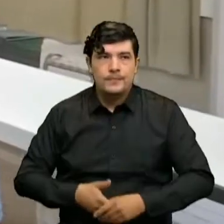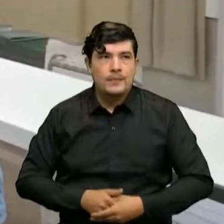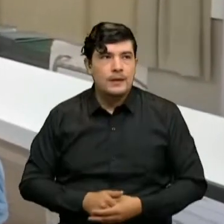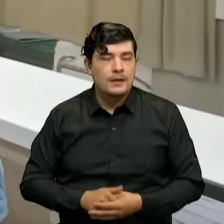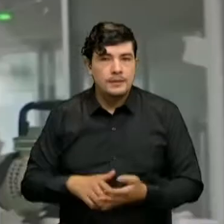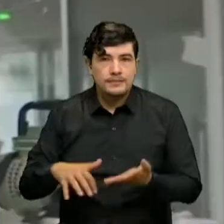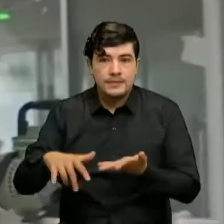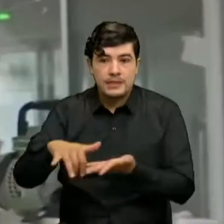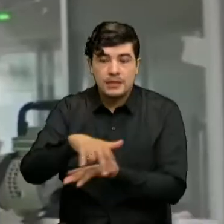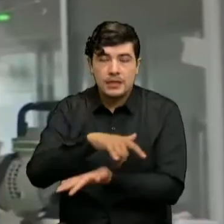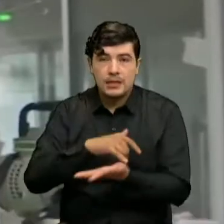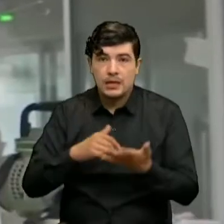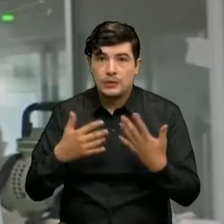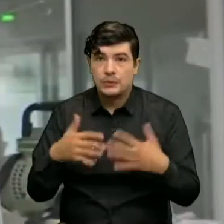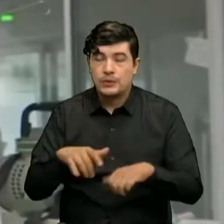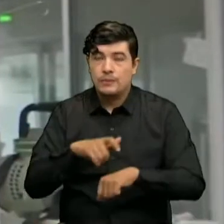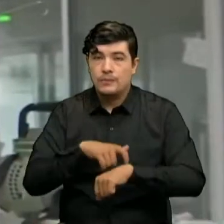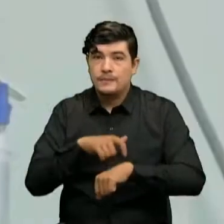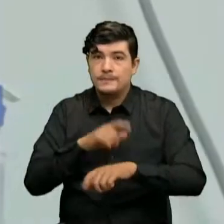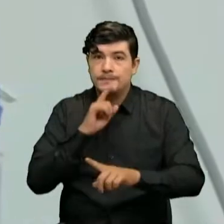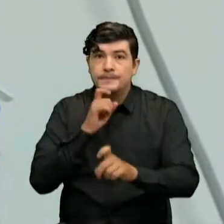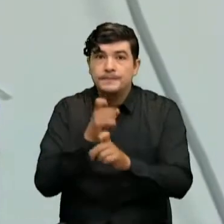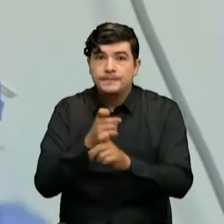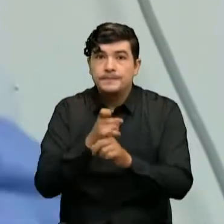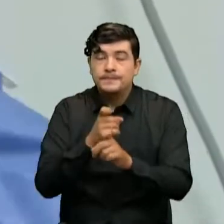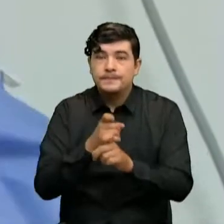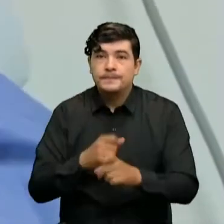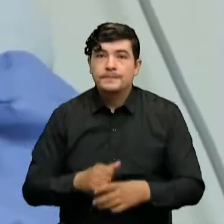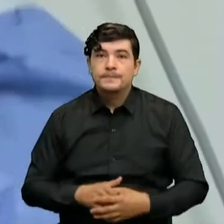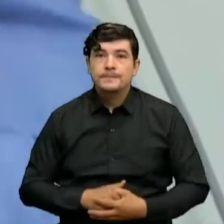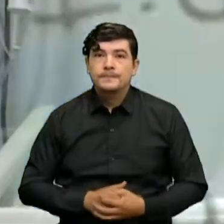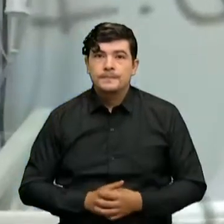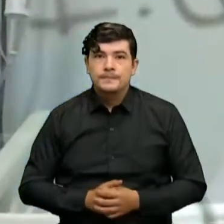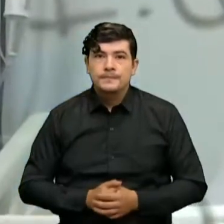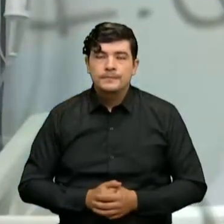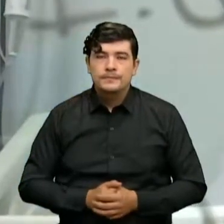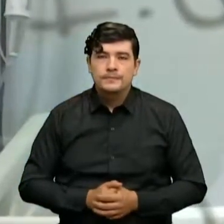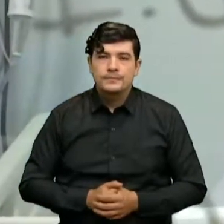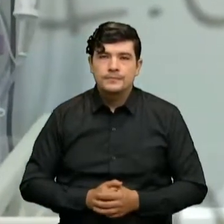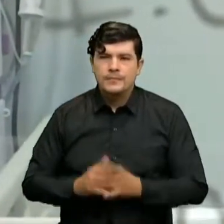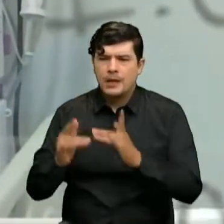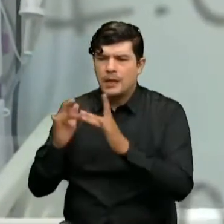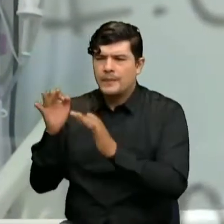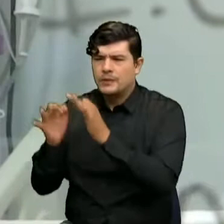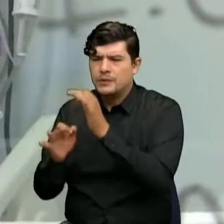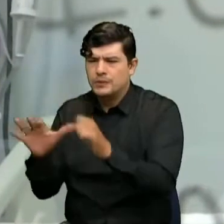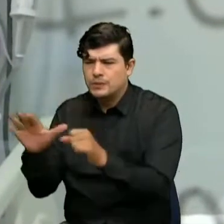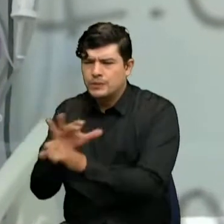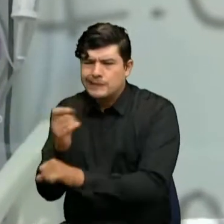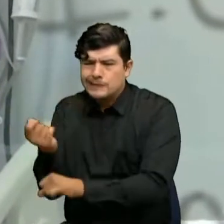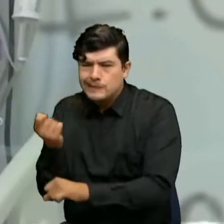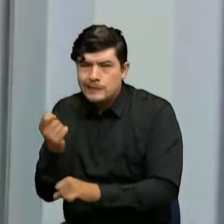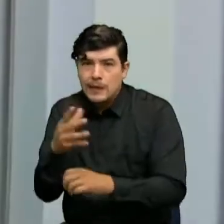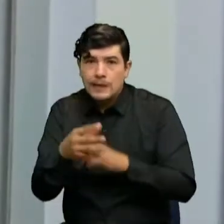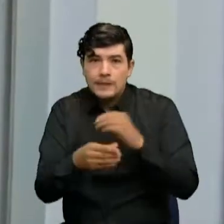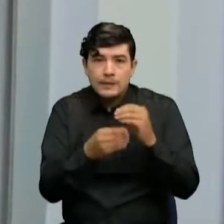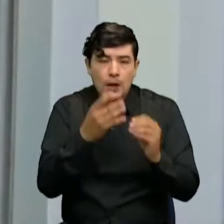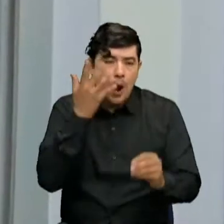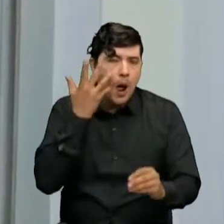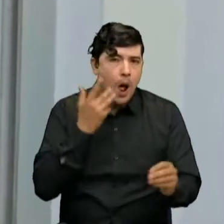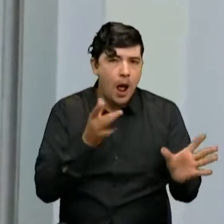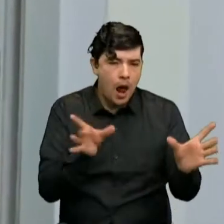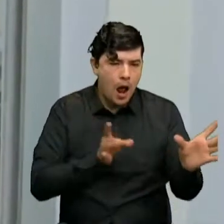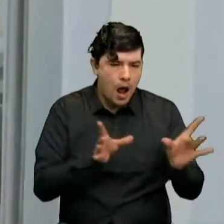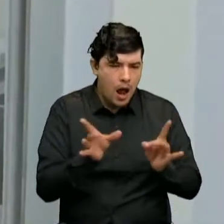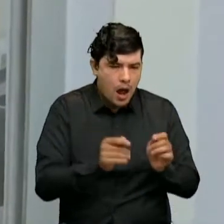Santander sigue viviendo fuertes momentos con relación al COVID-19, no solo por la ocupación de camas UCI, sino porque los contagios no se detienen.